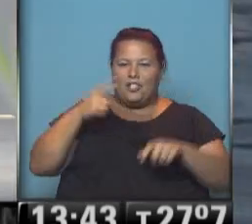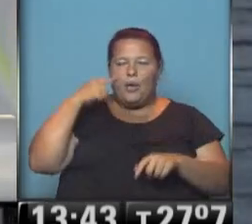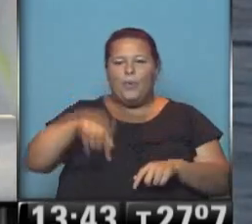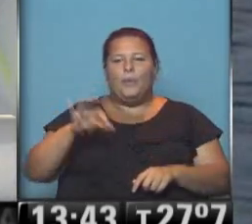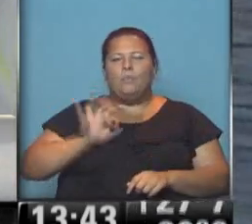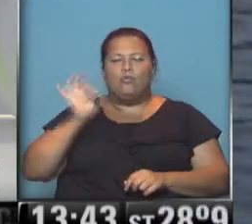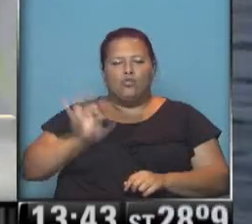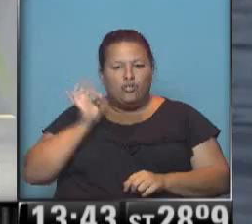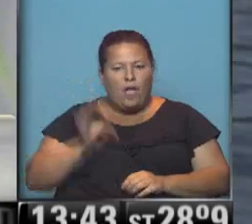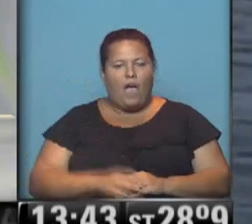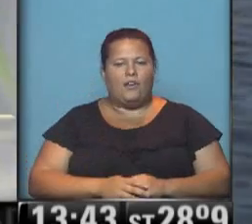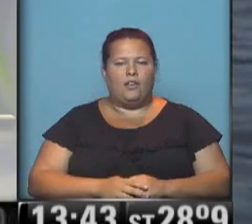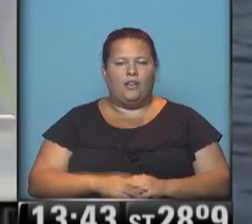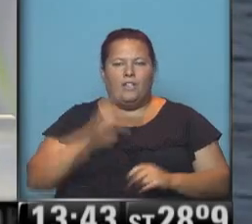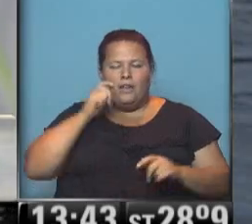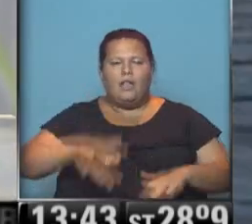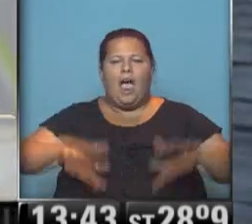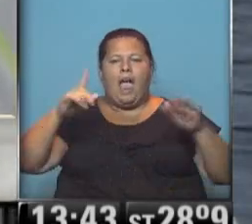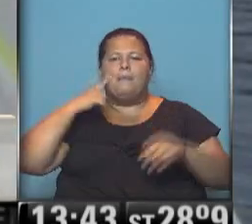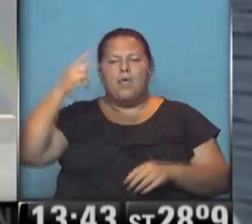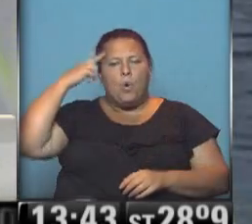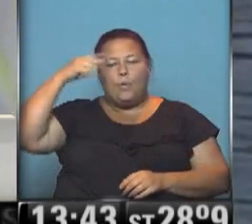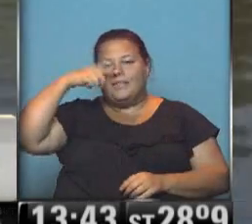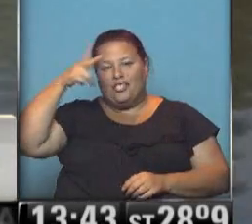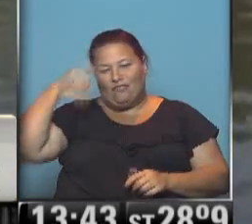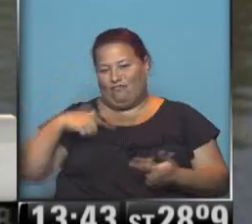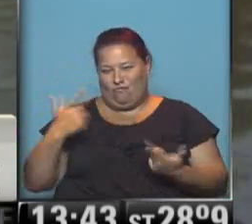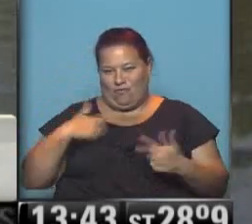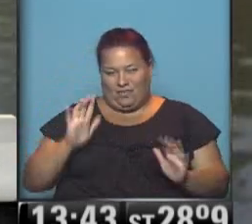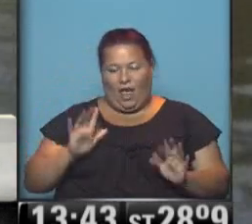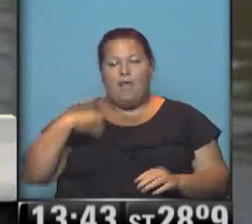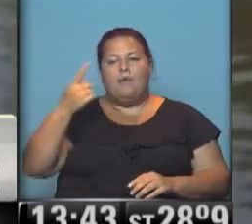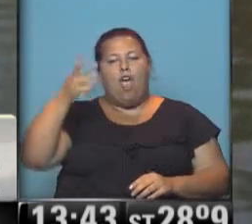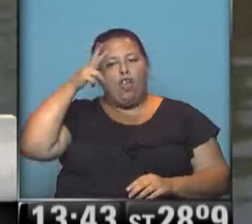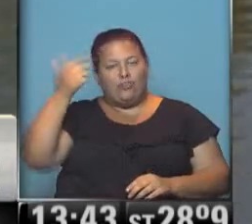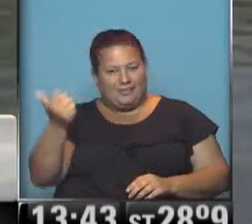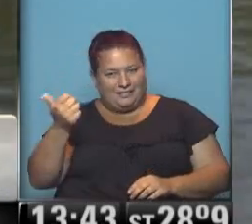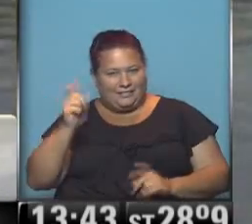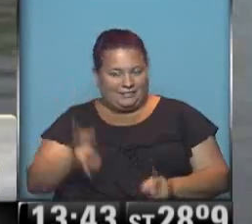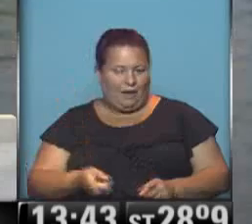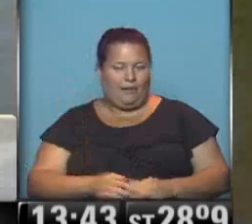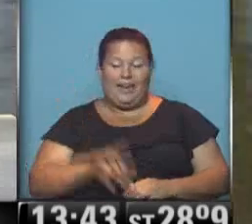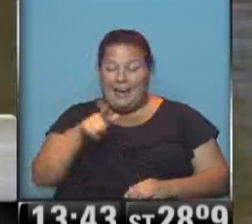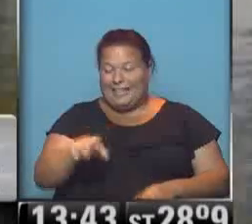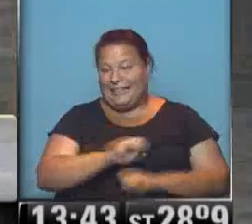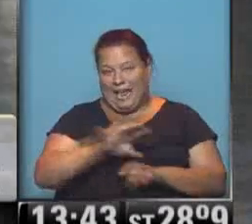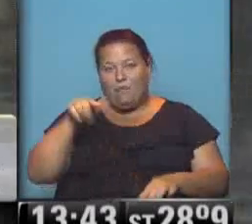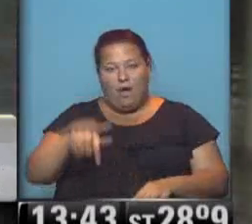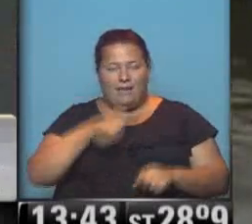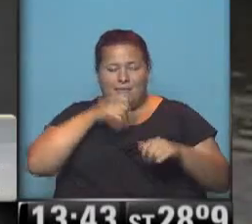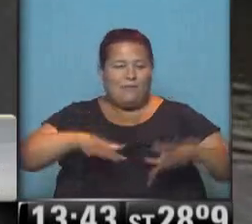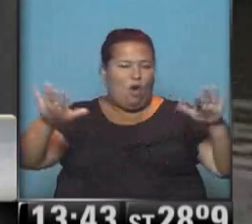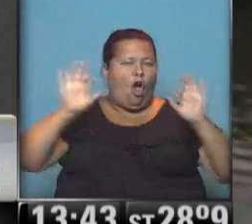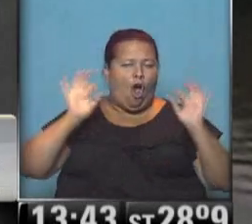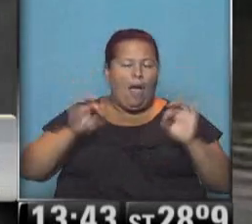hace años se habla de una inundación grande que fue en año 78 yo no estaba y en el 86 esto es terrible porque acá inundó todo el